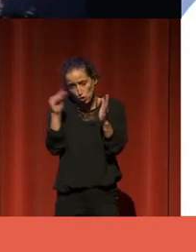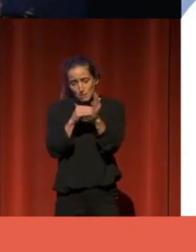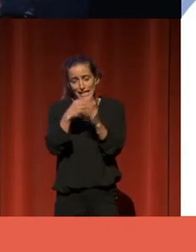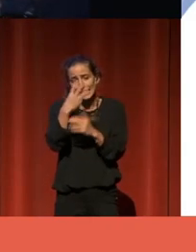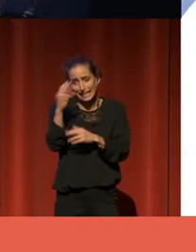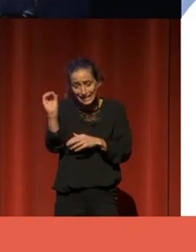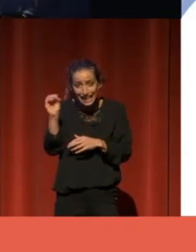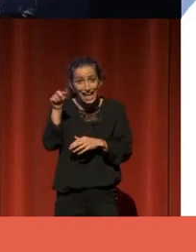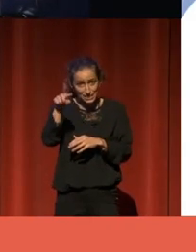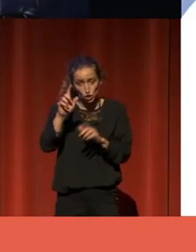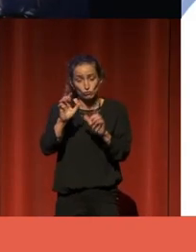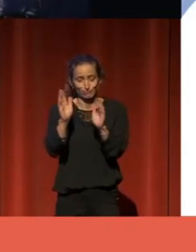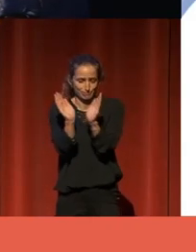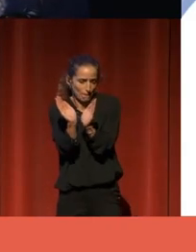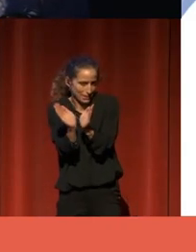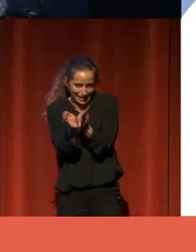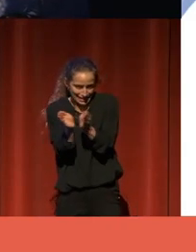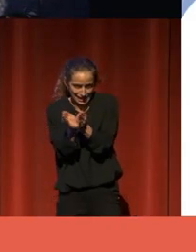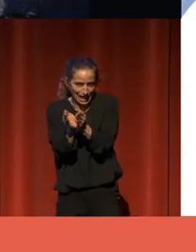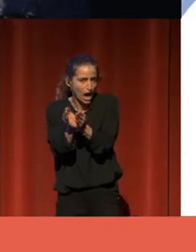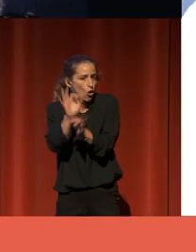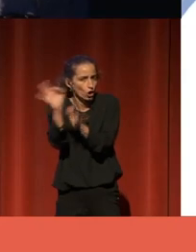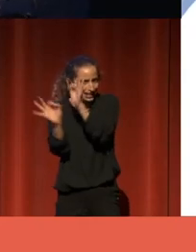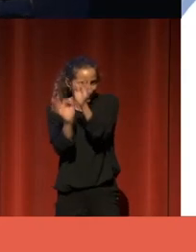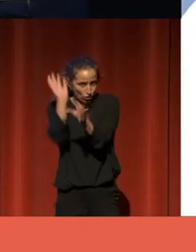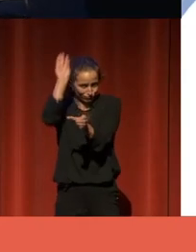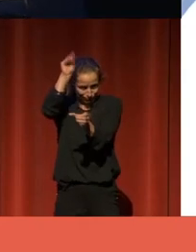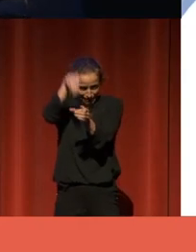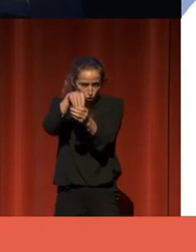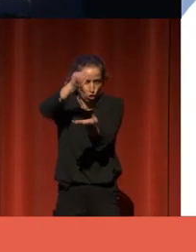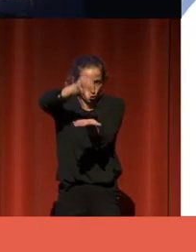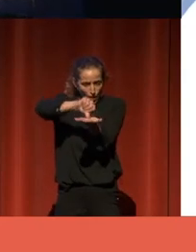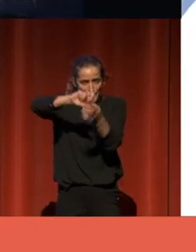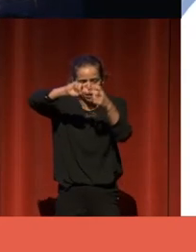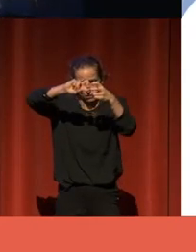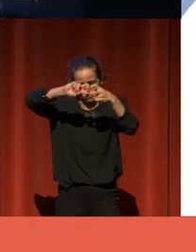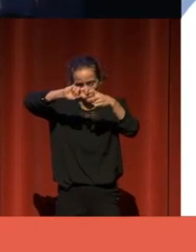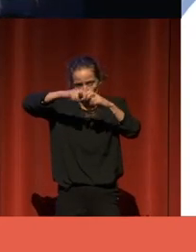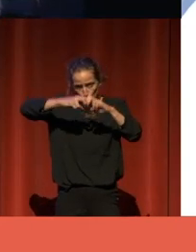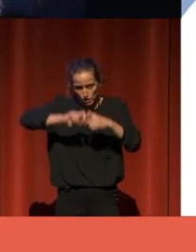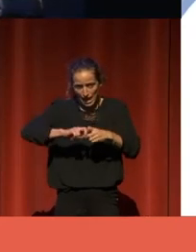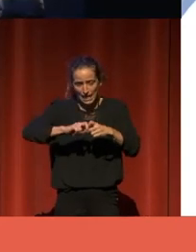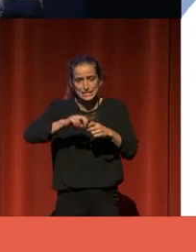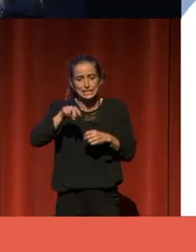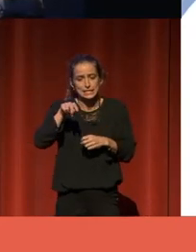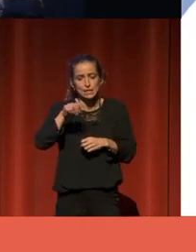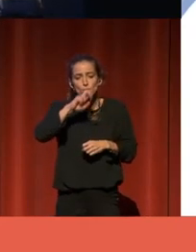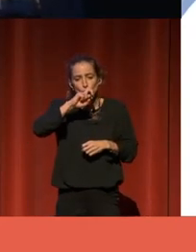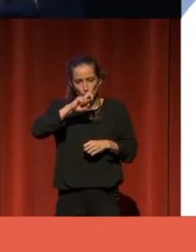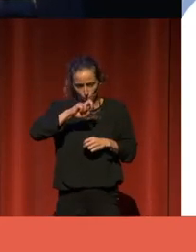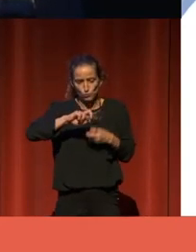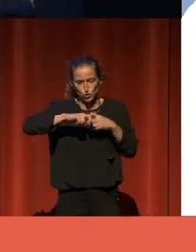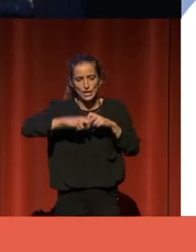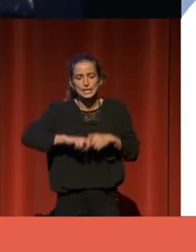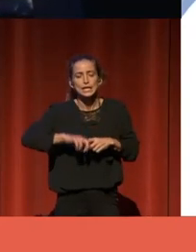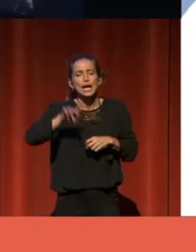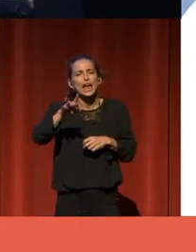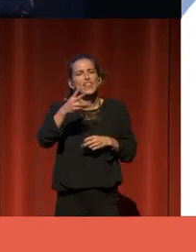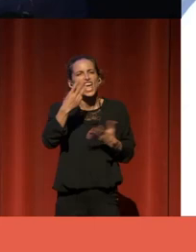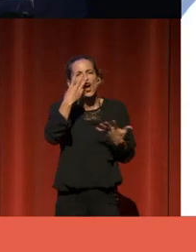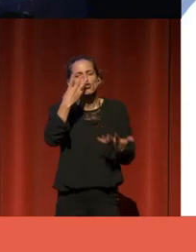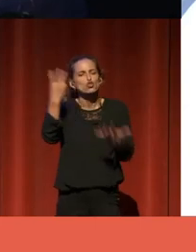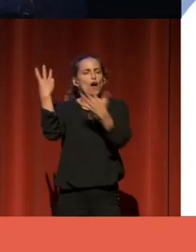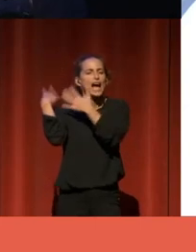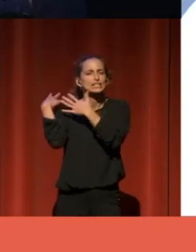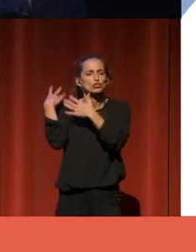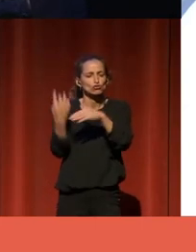organización en Bruselas fue fundada hace unos 8 años con